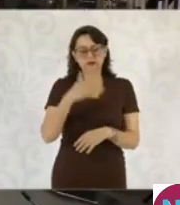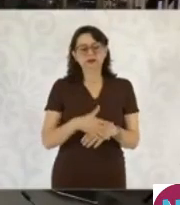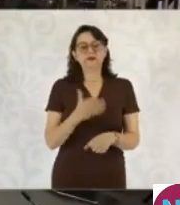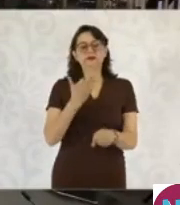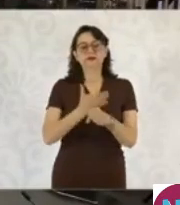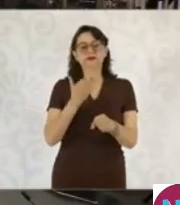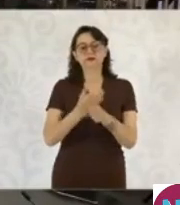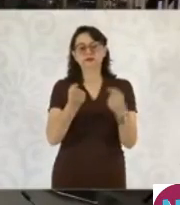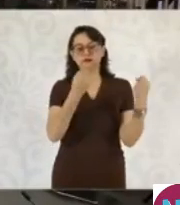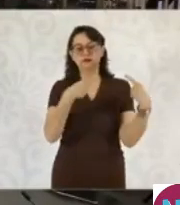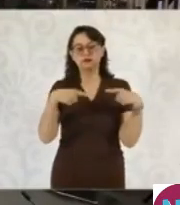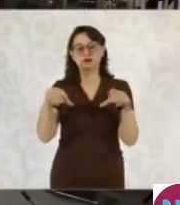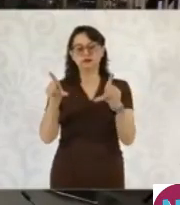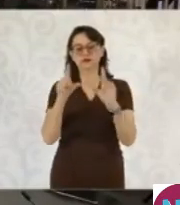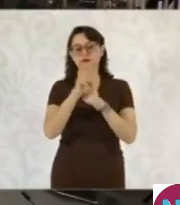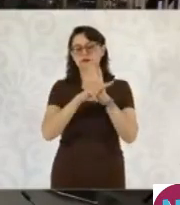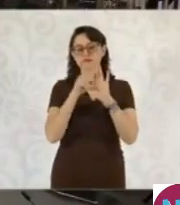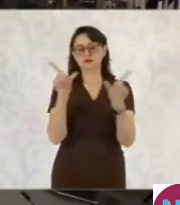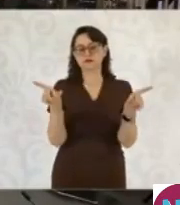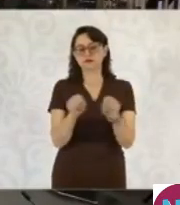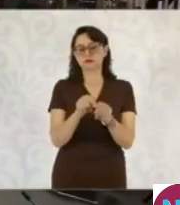medio minuto.